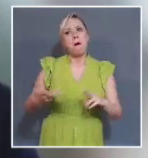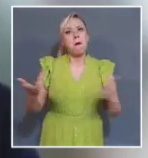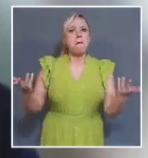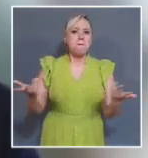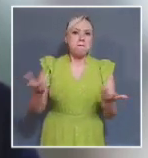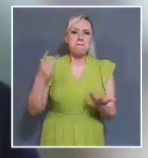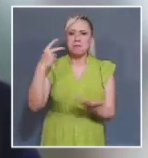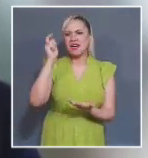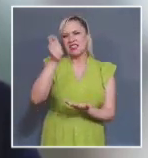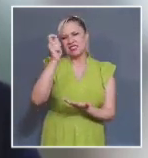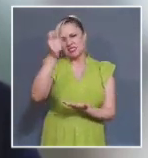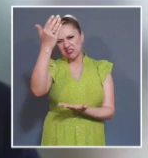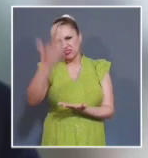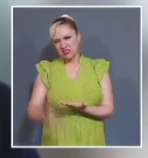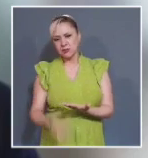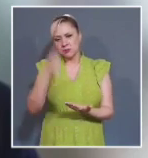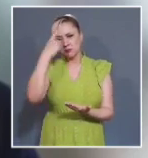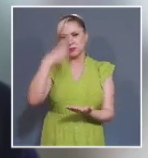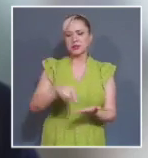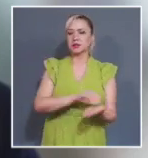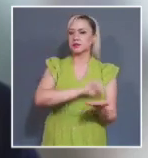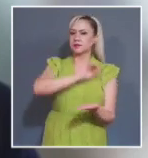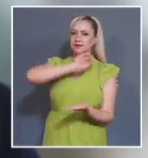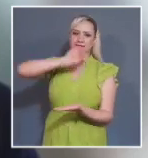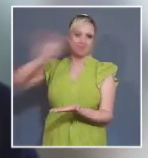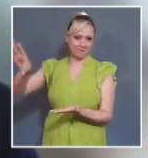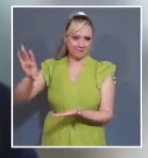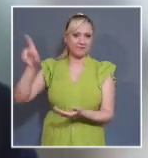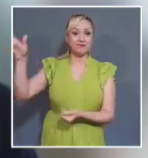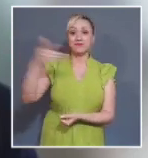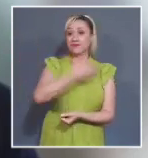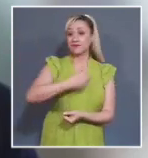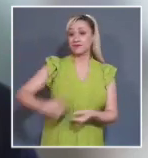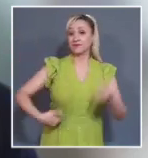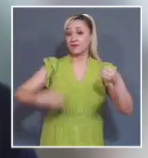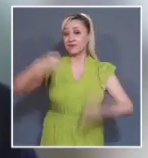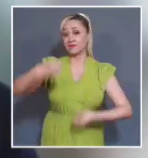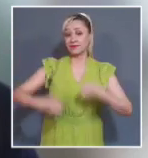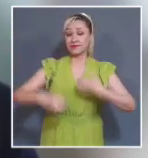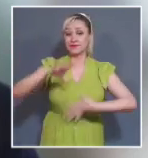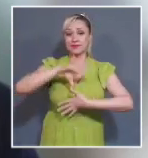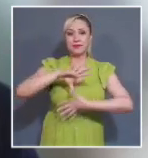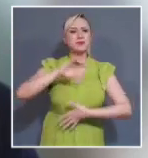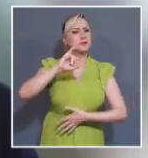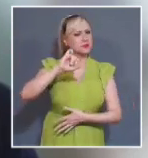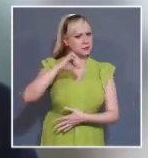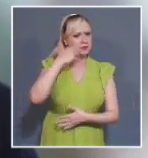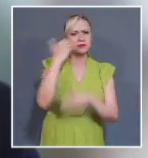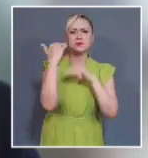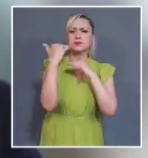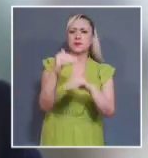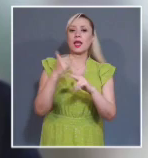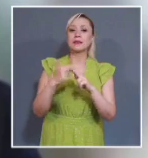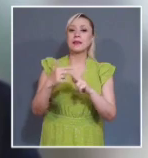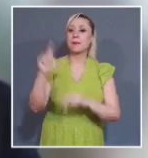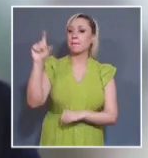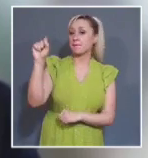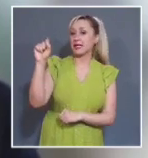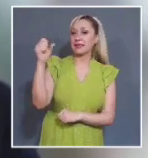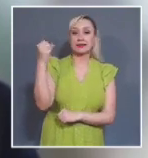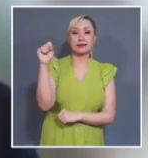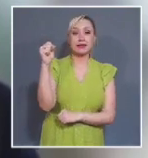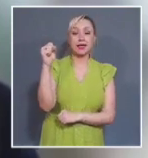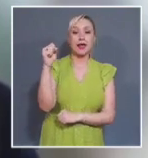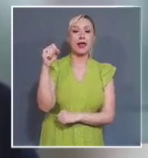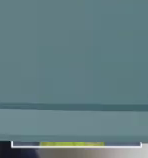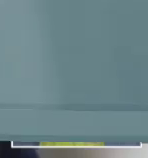del remitente. El presidente de la Corte fijó como plazo para la recepción de opiniones el 20 de septiembre del presente